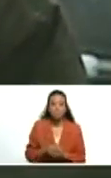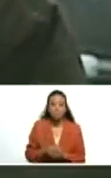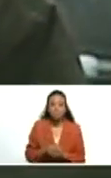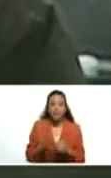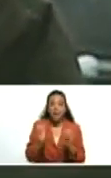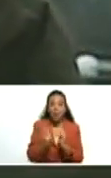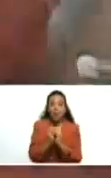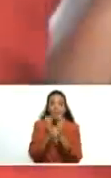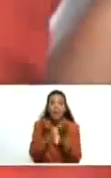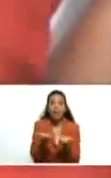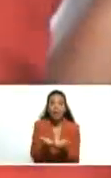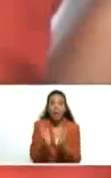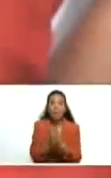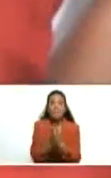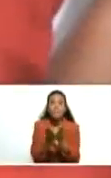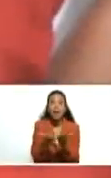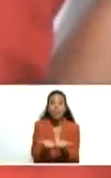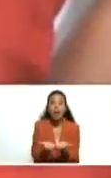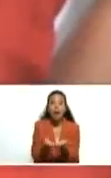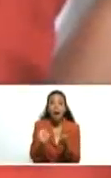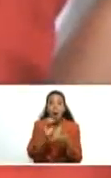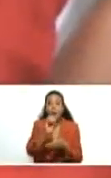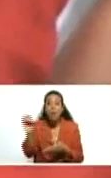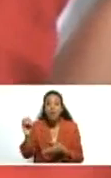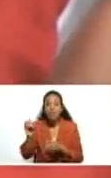Cumaná, el oriente del país,